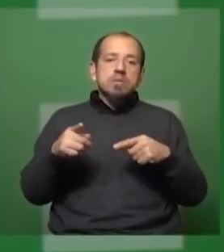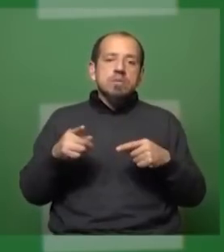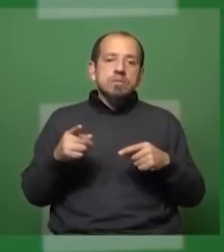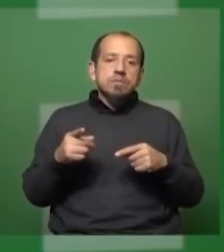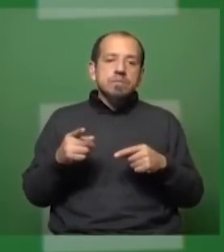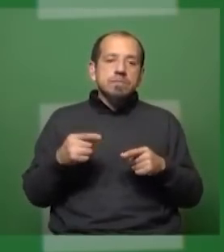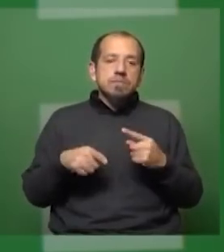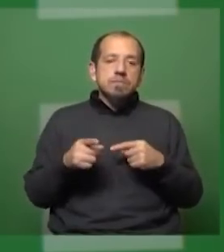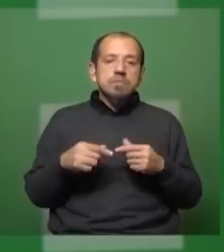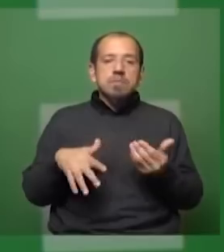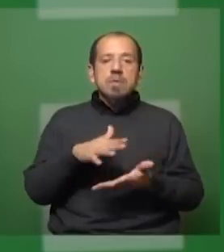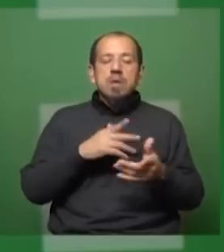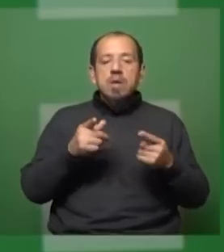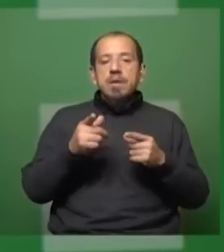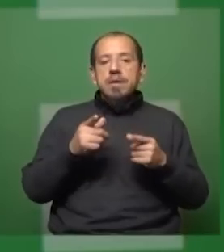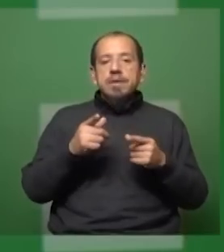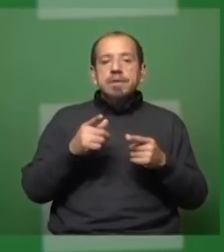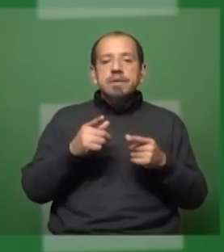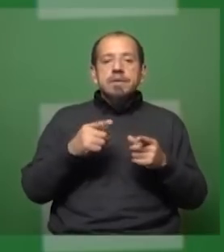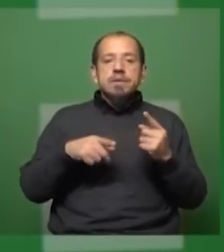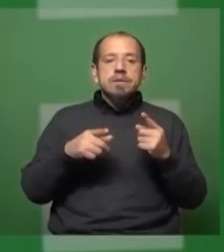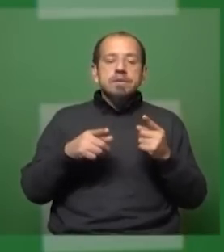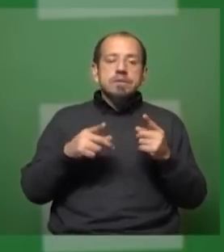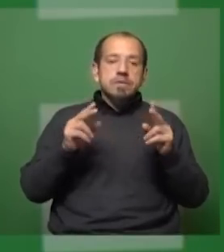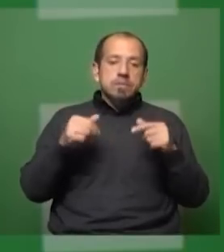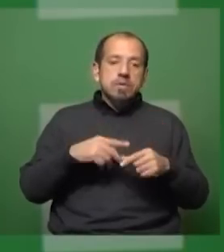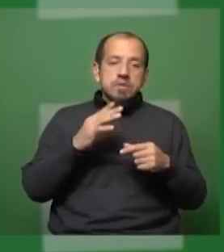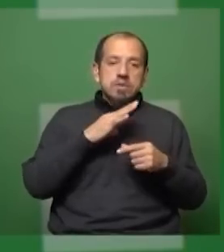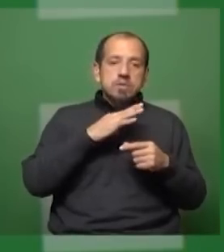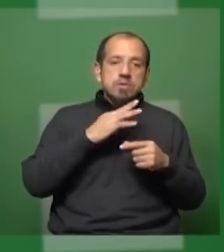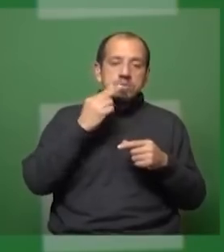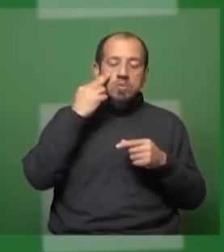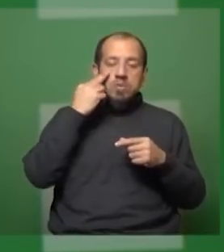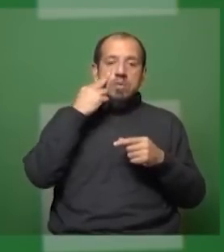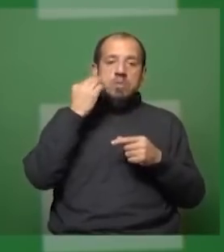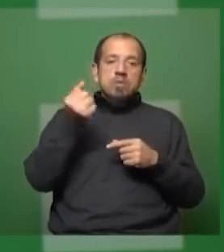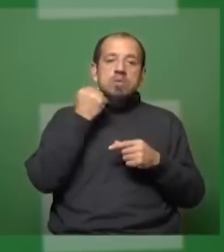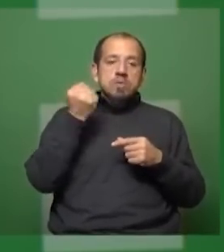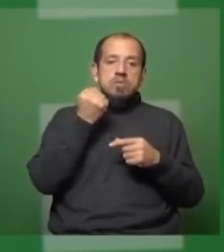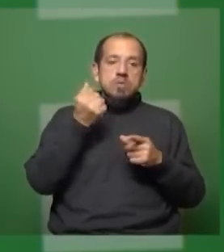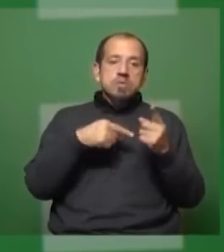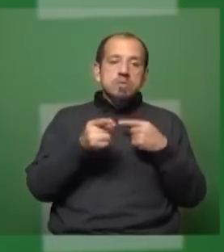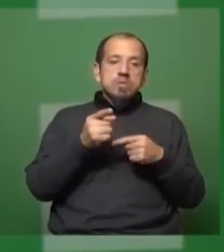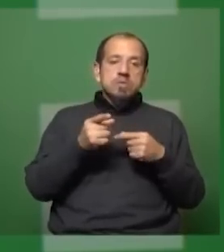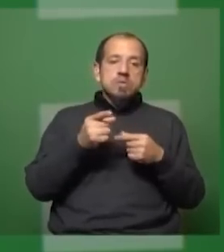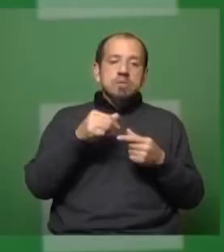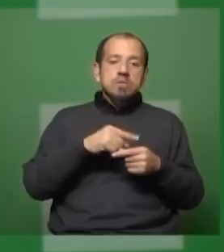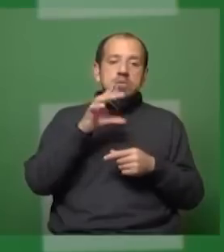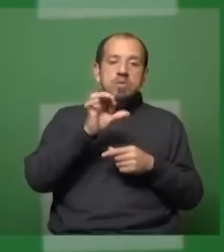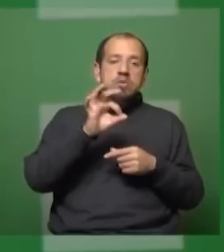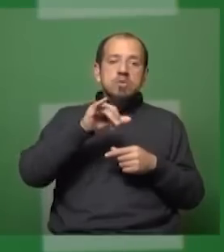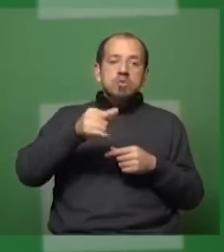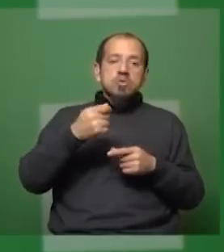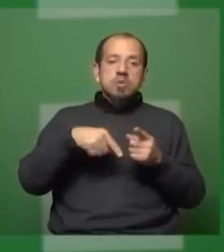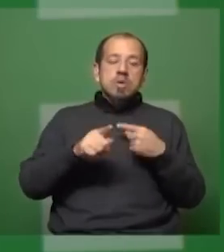a la situación de déficit hídrico que ya tiene un componente muy importante en el sistema productivo y sobre todo en la plantación de soja y la cosecha